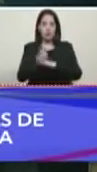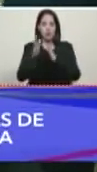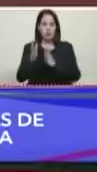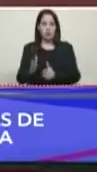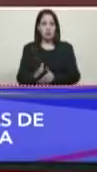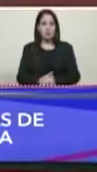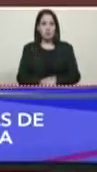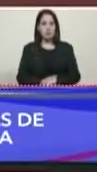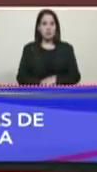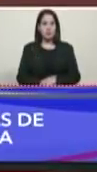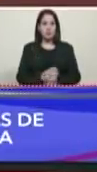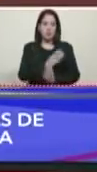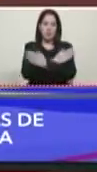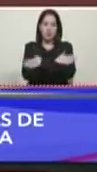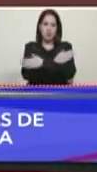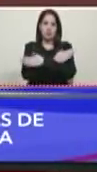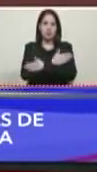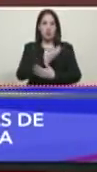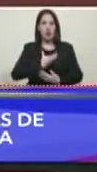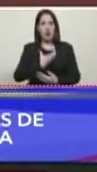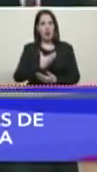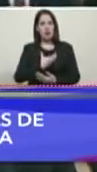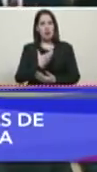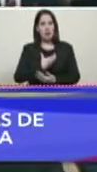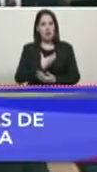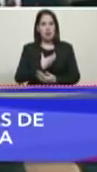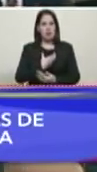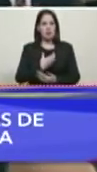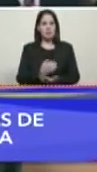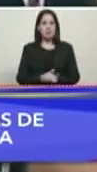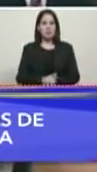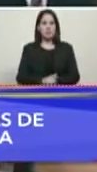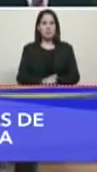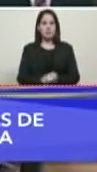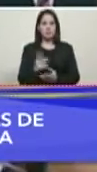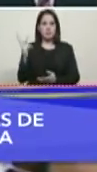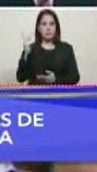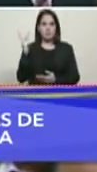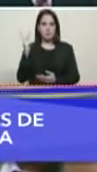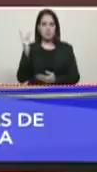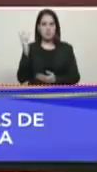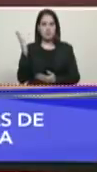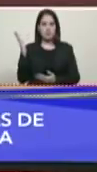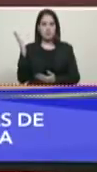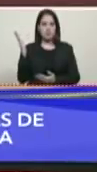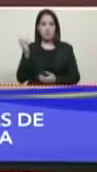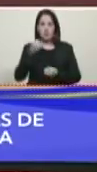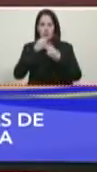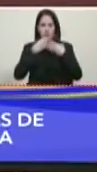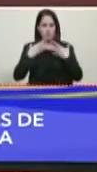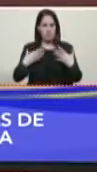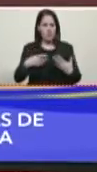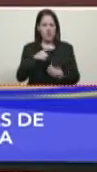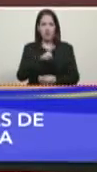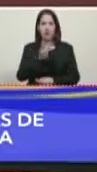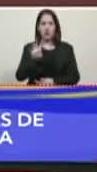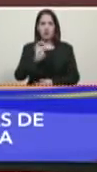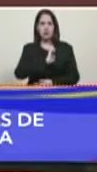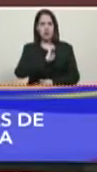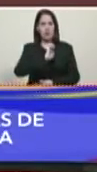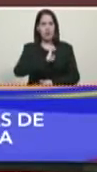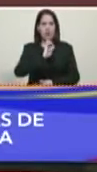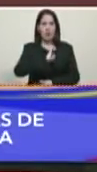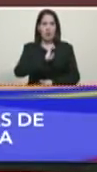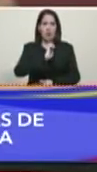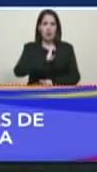felicitaciones alcaldes reyes reyes luego de reyes hermoso 14 de enero de nuestra señora de la divina